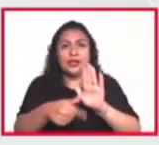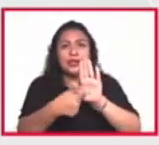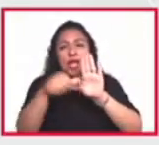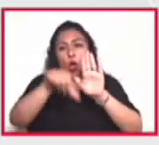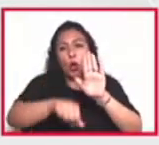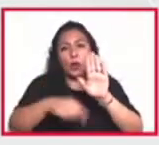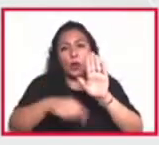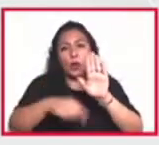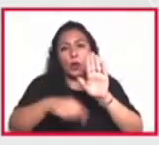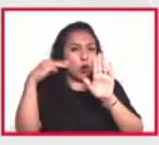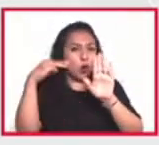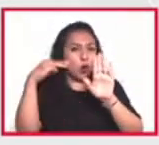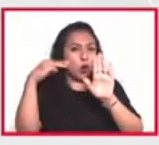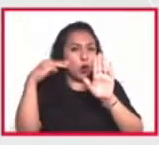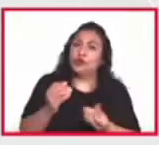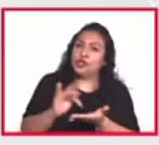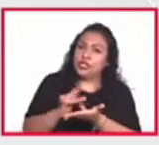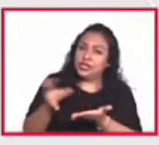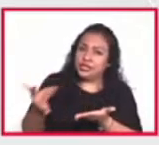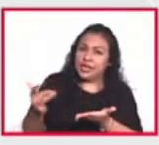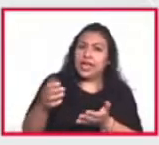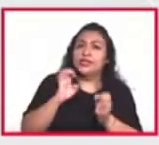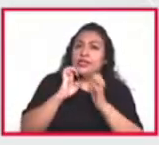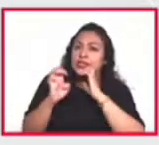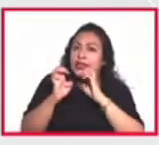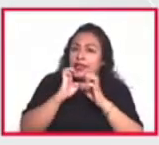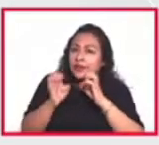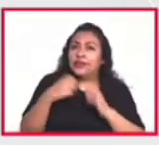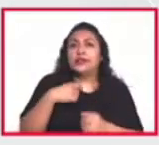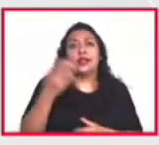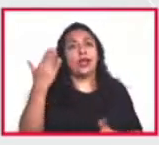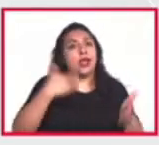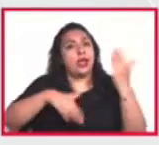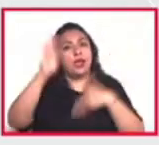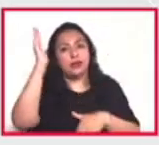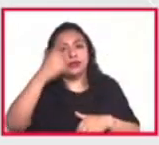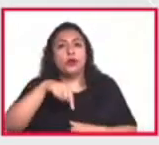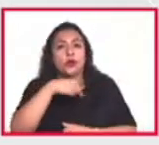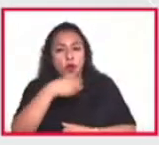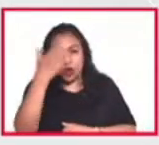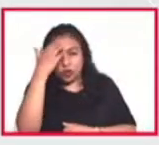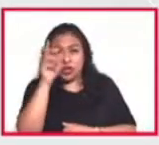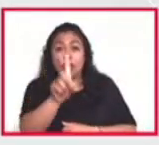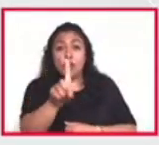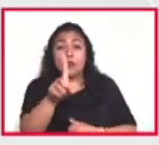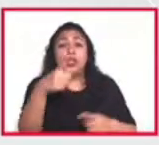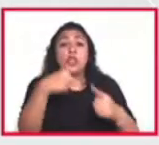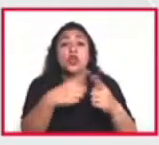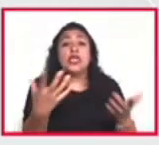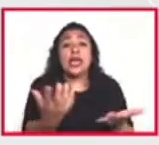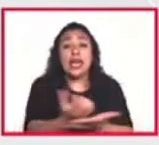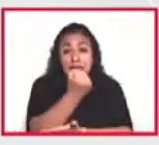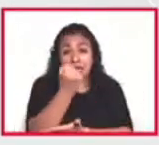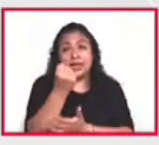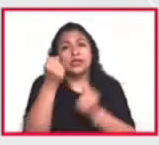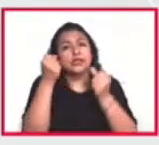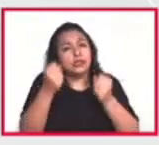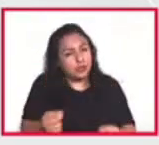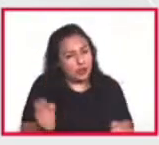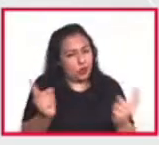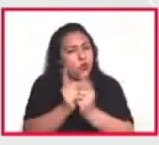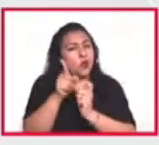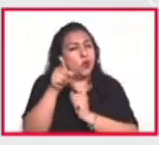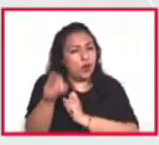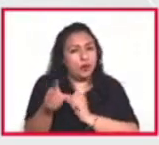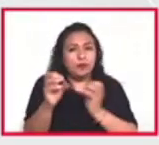Fernanda, muchísimas gracias por esta entrevista y muchísimo éxito. Nosotros conoceremos el domingo a los ganadores y seguramente por ahí te encontraremos. Muchísimas gracias,